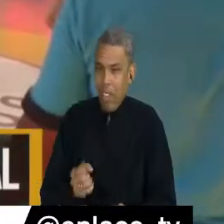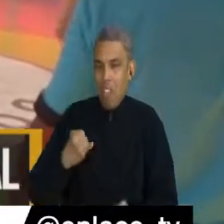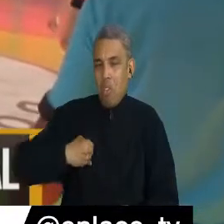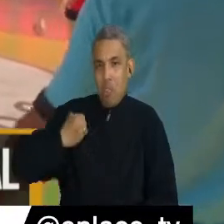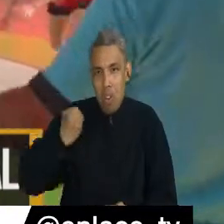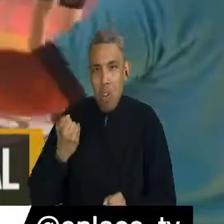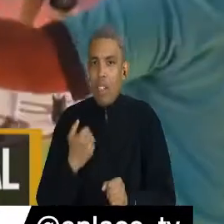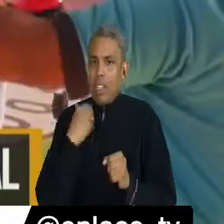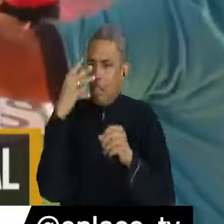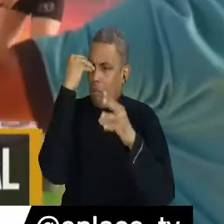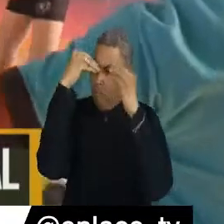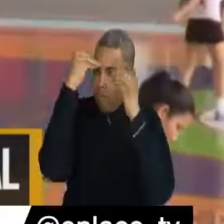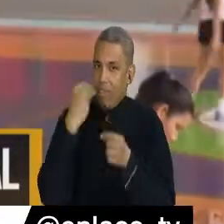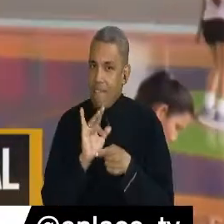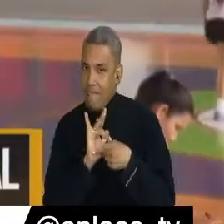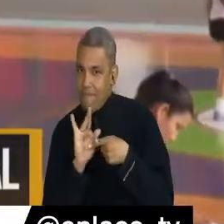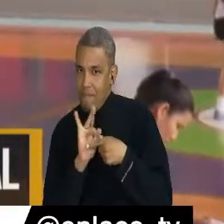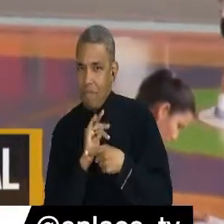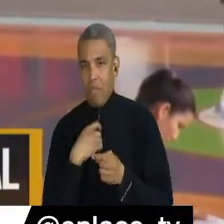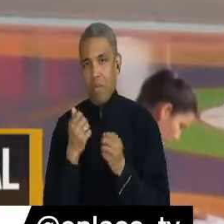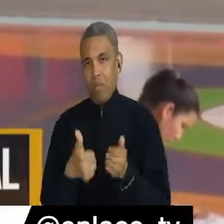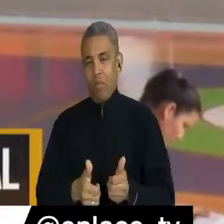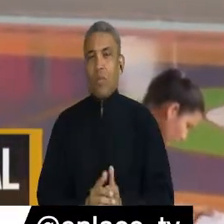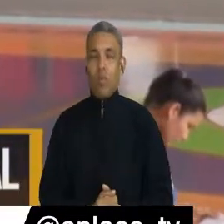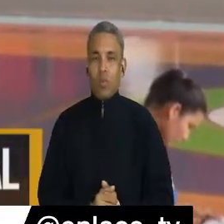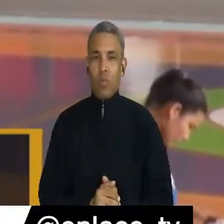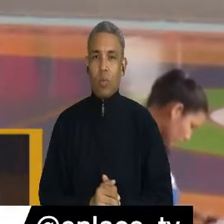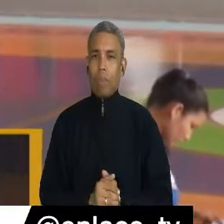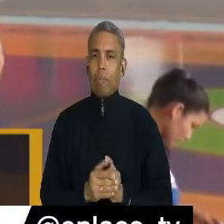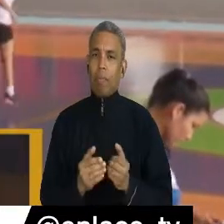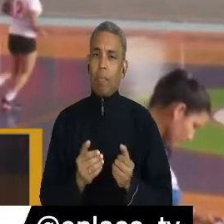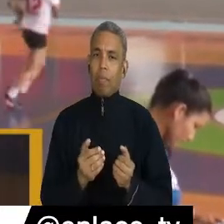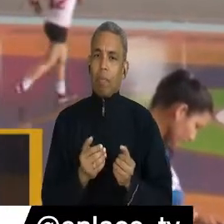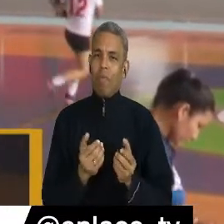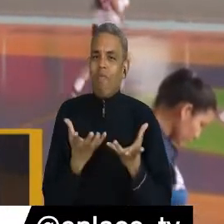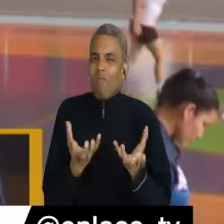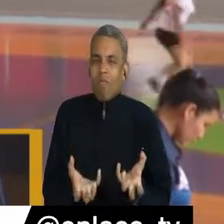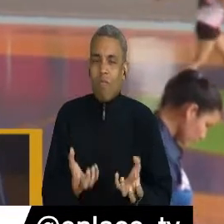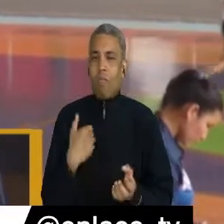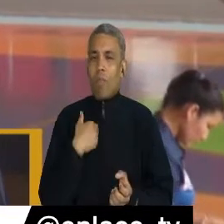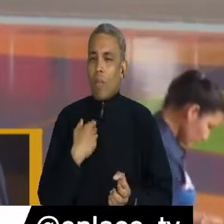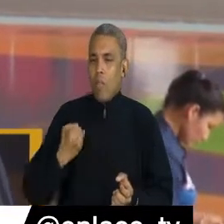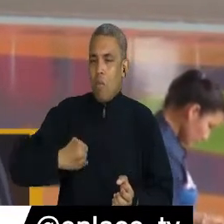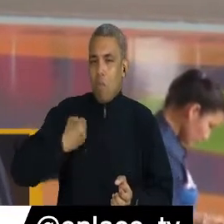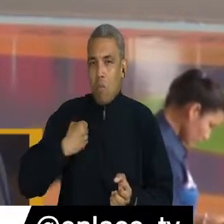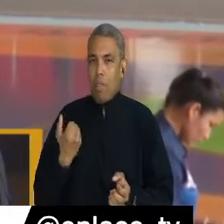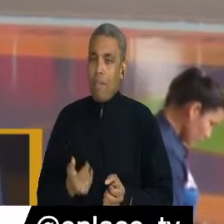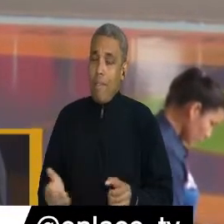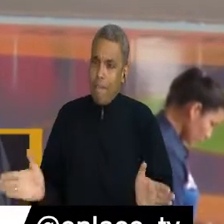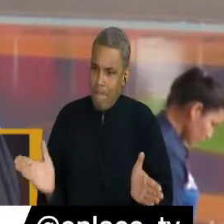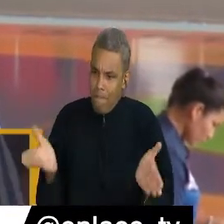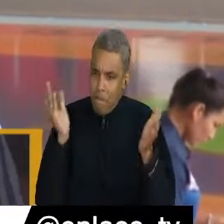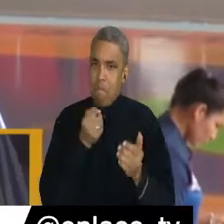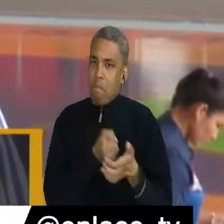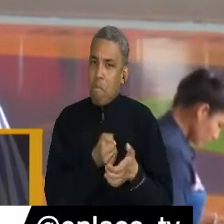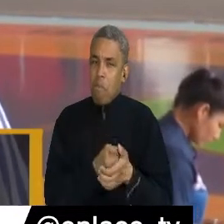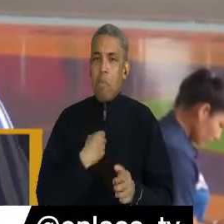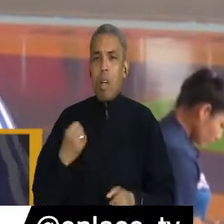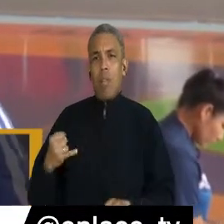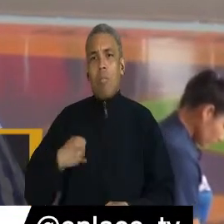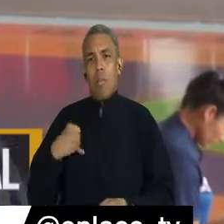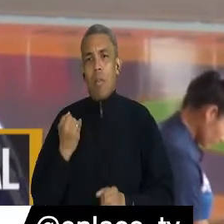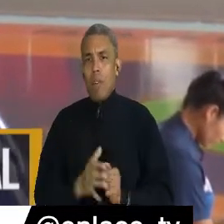de Barranca Bermeja. Muy grande porque, como te digo, la idea es masificar el voleibol estas edades tan tempranas aquí en Barranca Bermeja, ya que solamente jugamos intercolegiado.